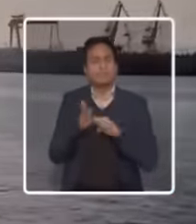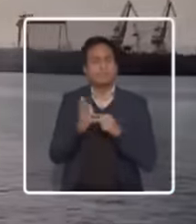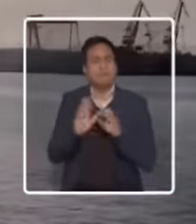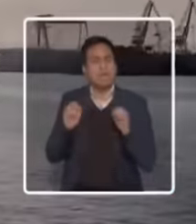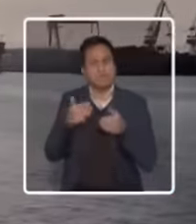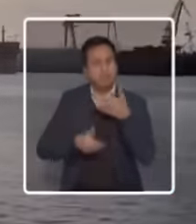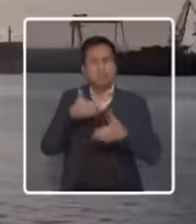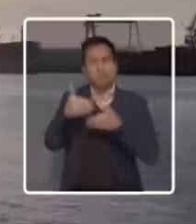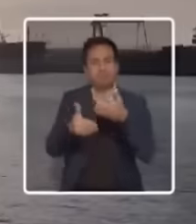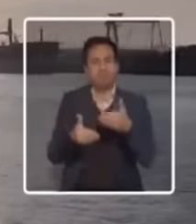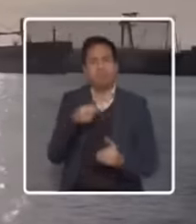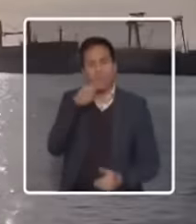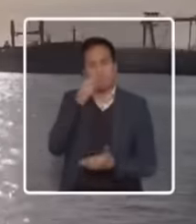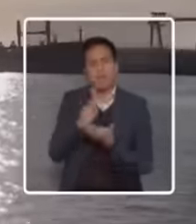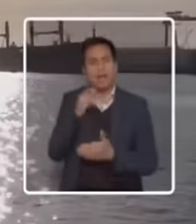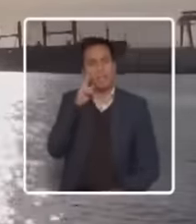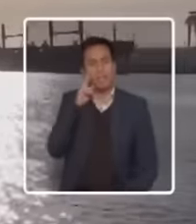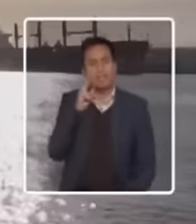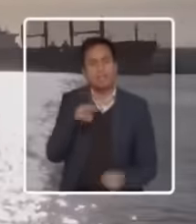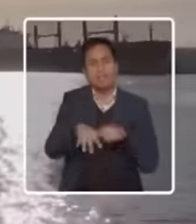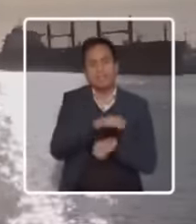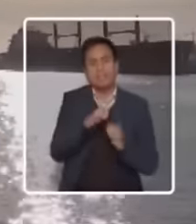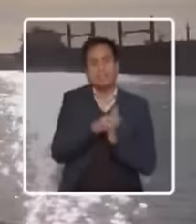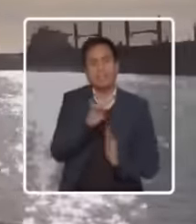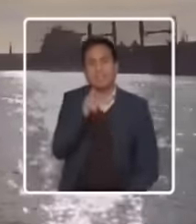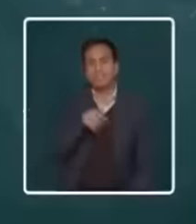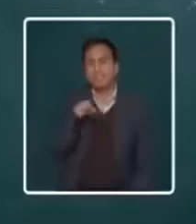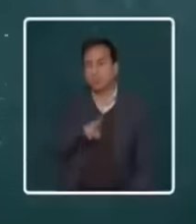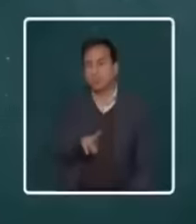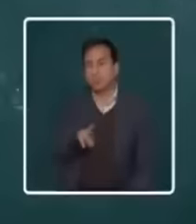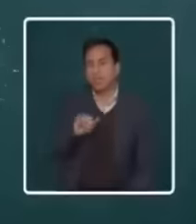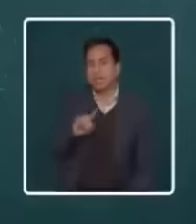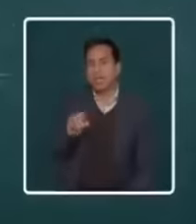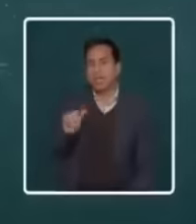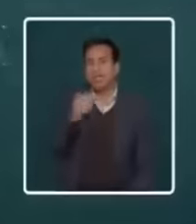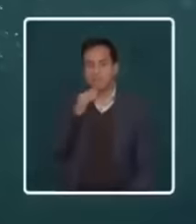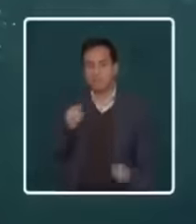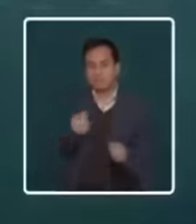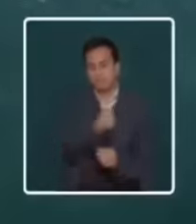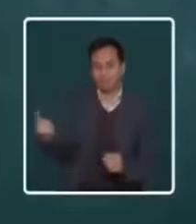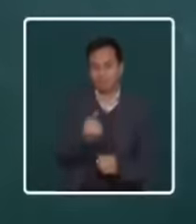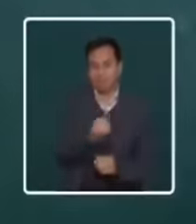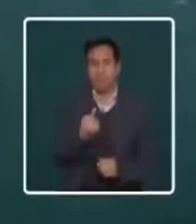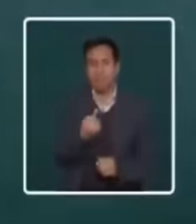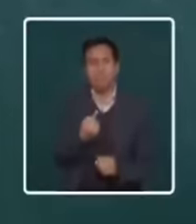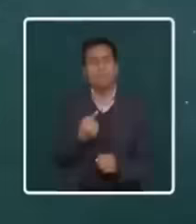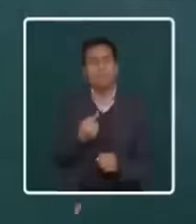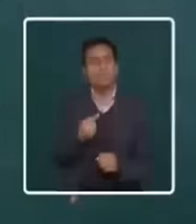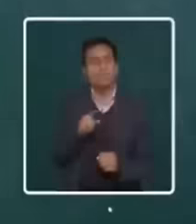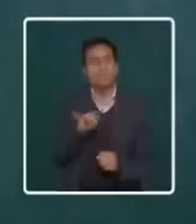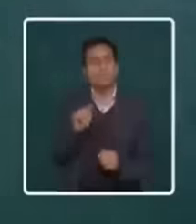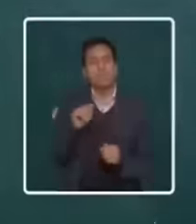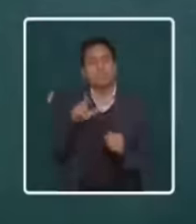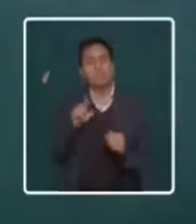restricciones de noviembre a abril entre las islas Shetland del Sur y la isla de Laida, hasta la latitud 70